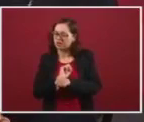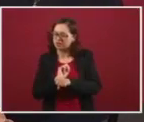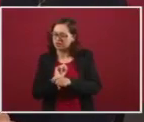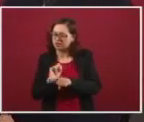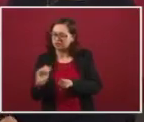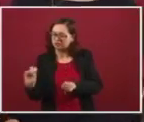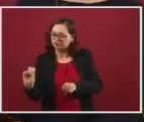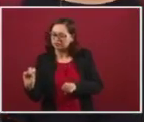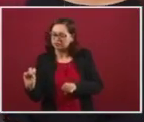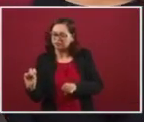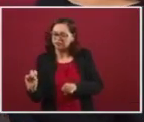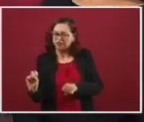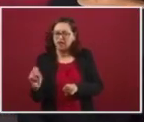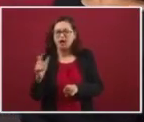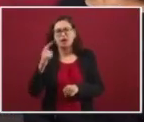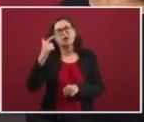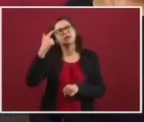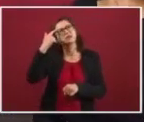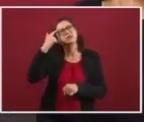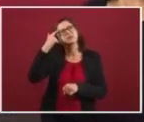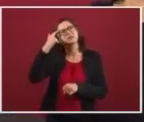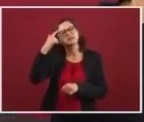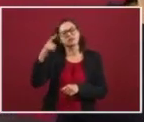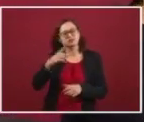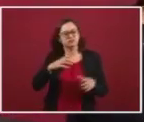los conservadores, ¿no?